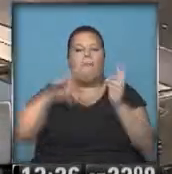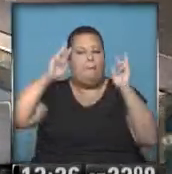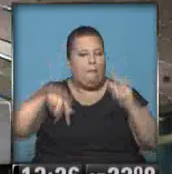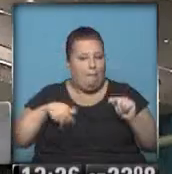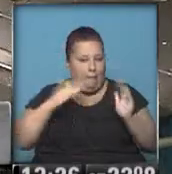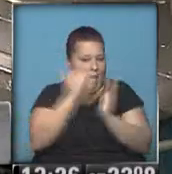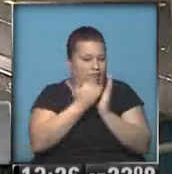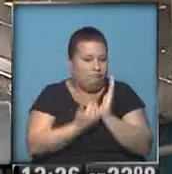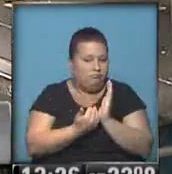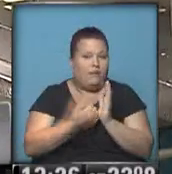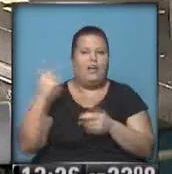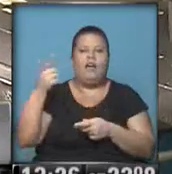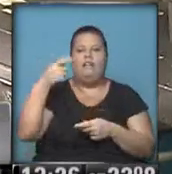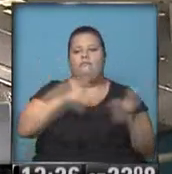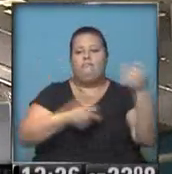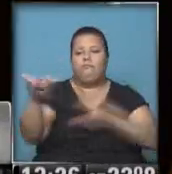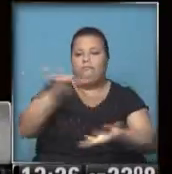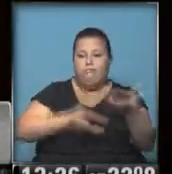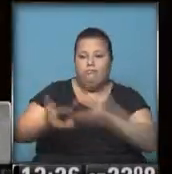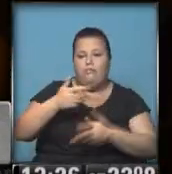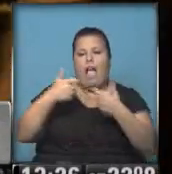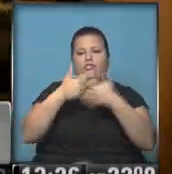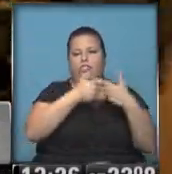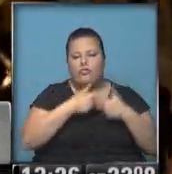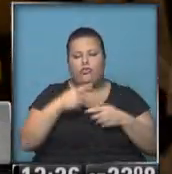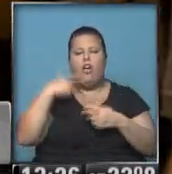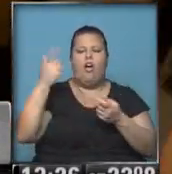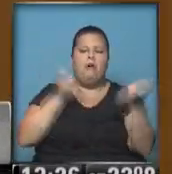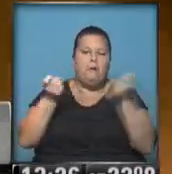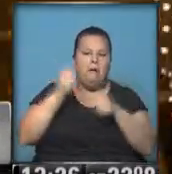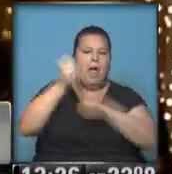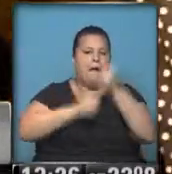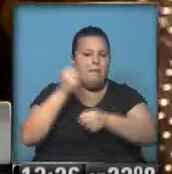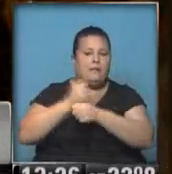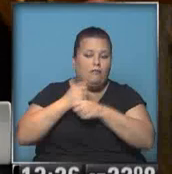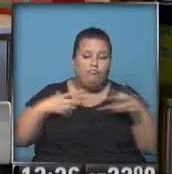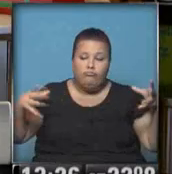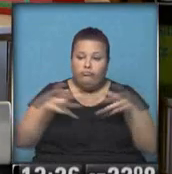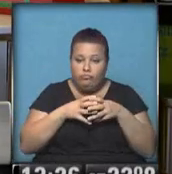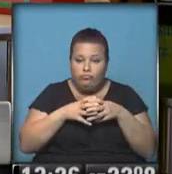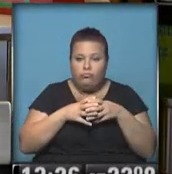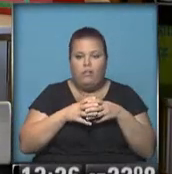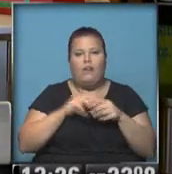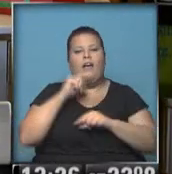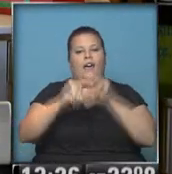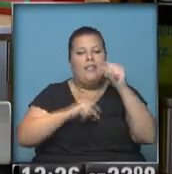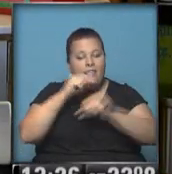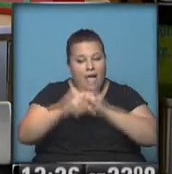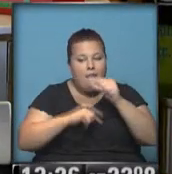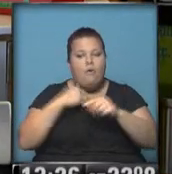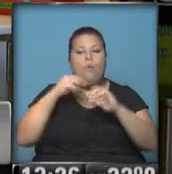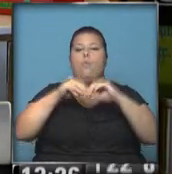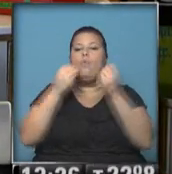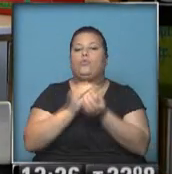a partir de todos los aportes de tanto asociaciones de consumidores como sectores empresarios, trabajadores, vamos a ir llegando a, me parece, el mejor